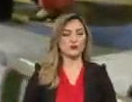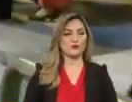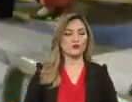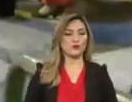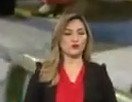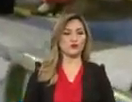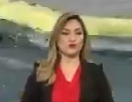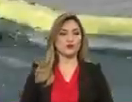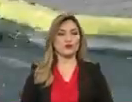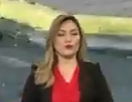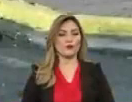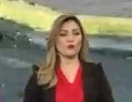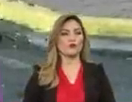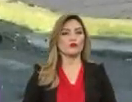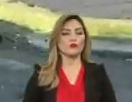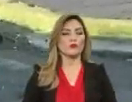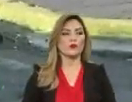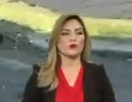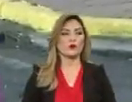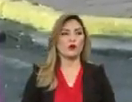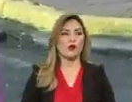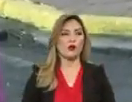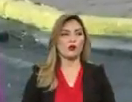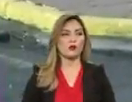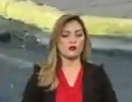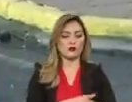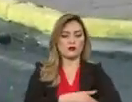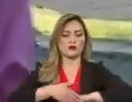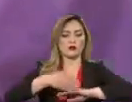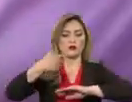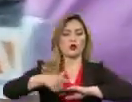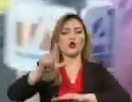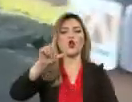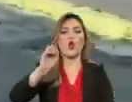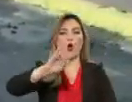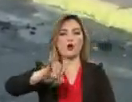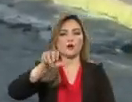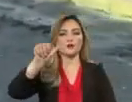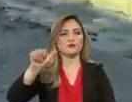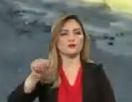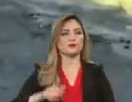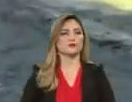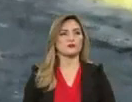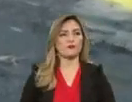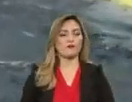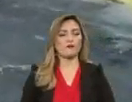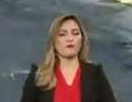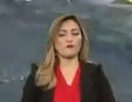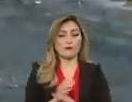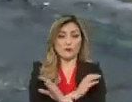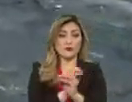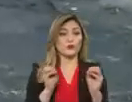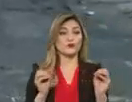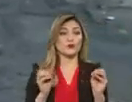Coello, 24 horas. Y esta calle, La Loja, que permanece en este momento vacía,